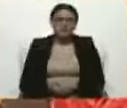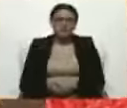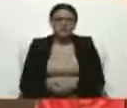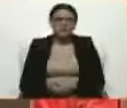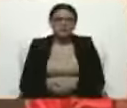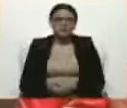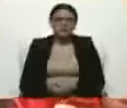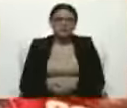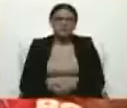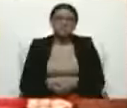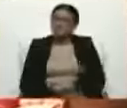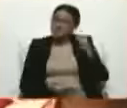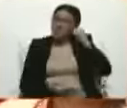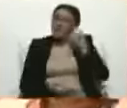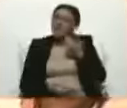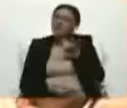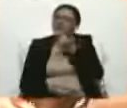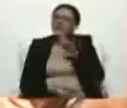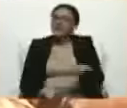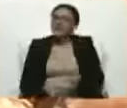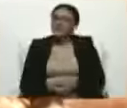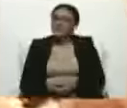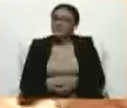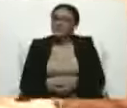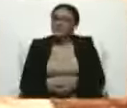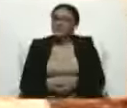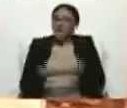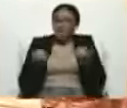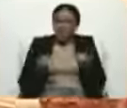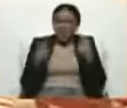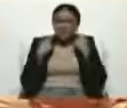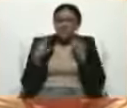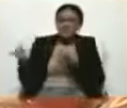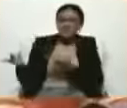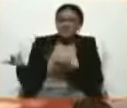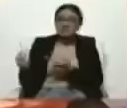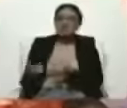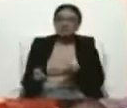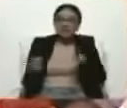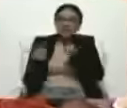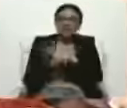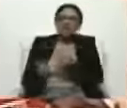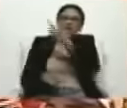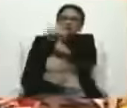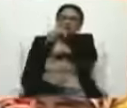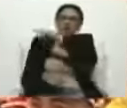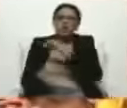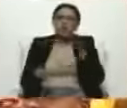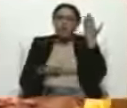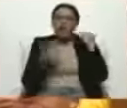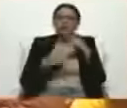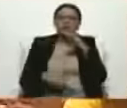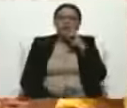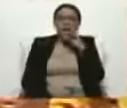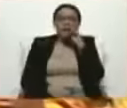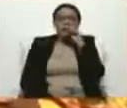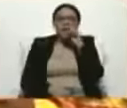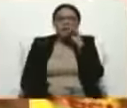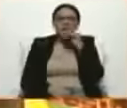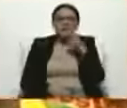Ahora vienen para acá. Qué bueno, ¿verdad? Hasta los que hablaron bastante paja vienen para